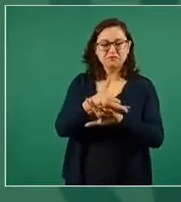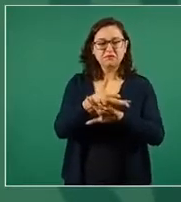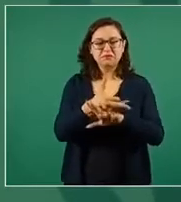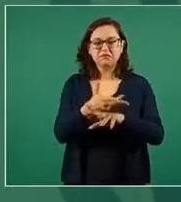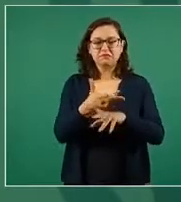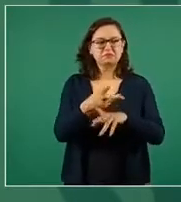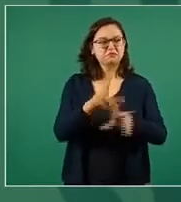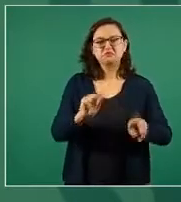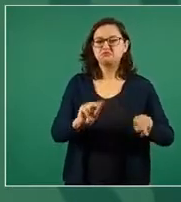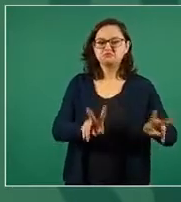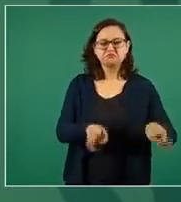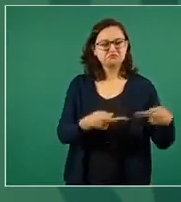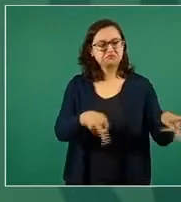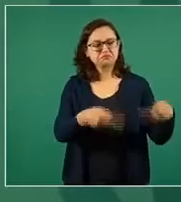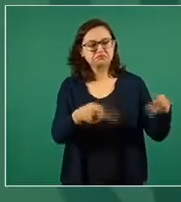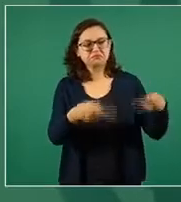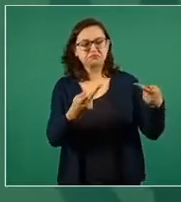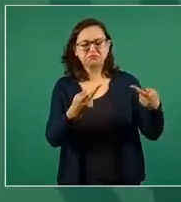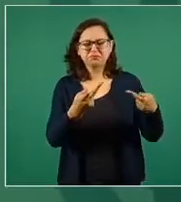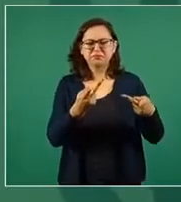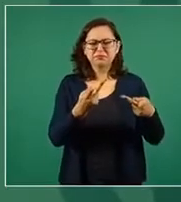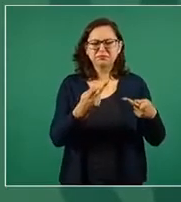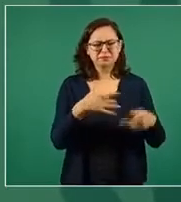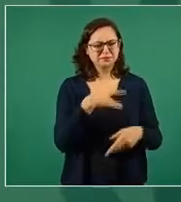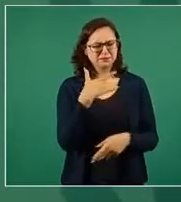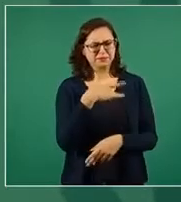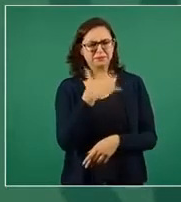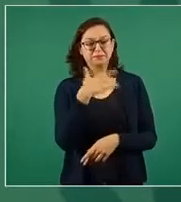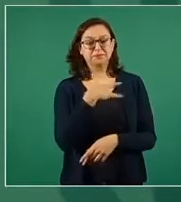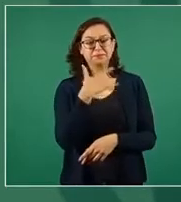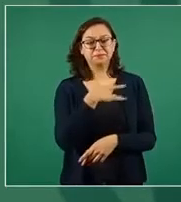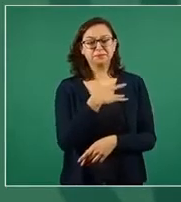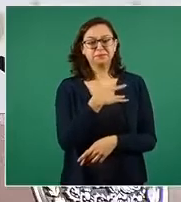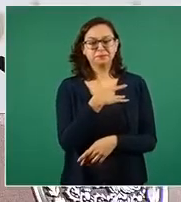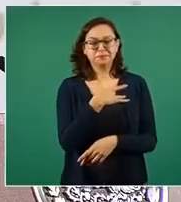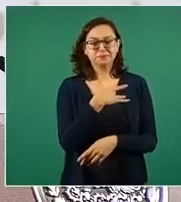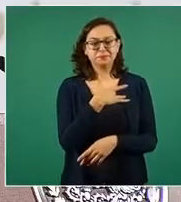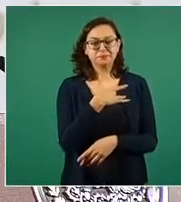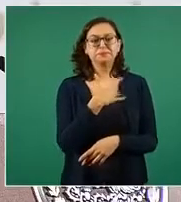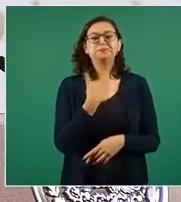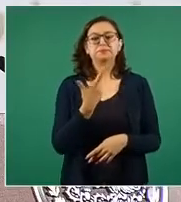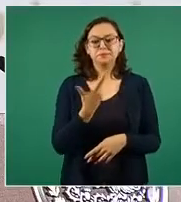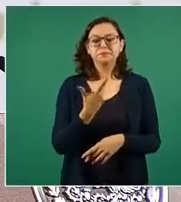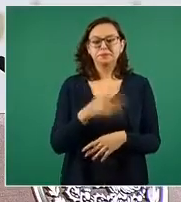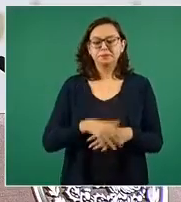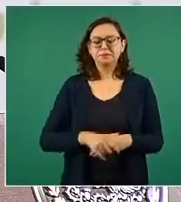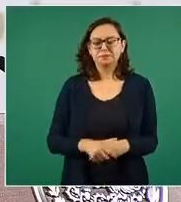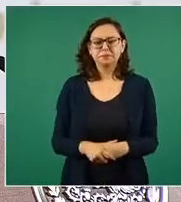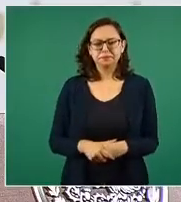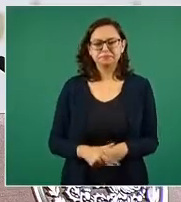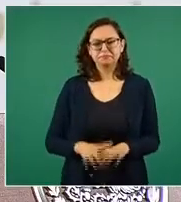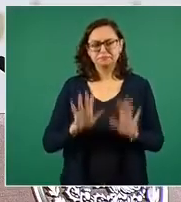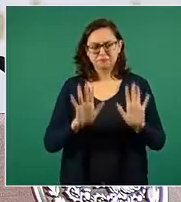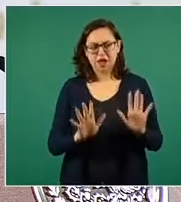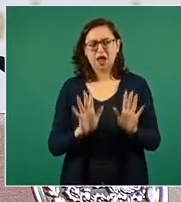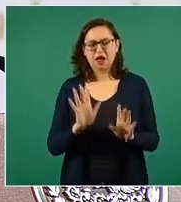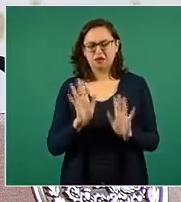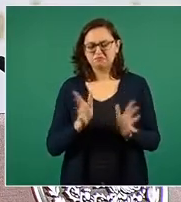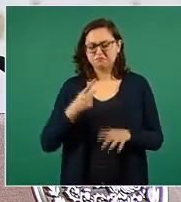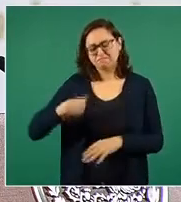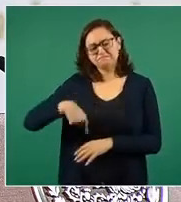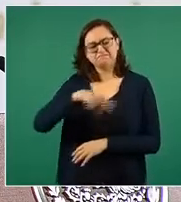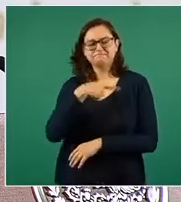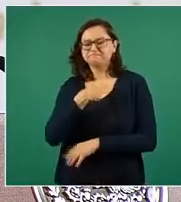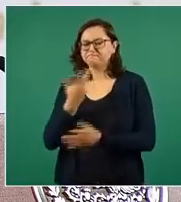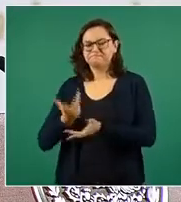que corresponden en tres direcciones,